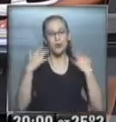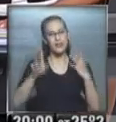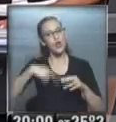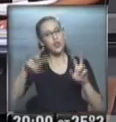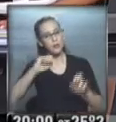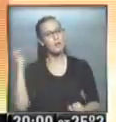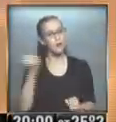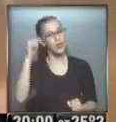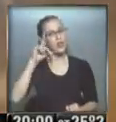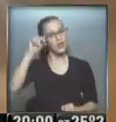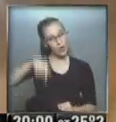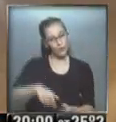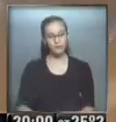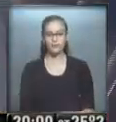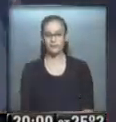otros temas del día.